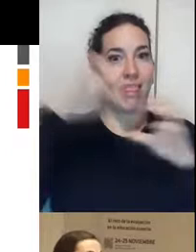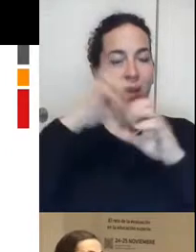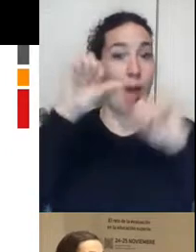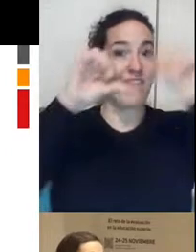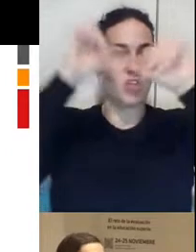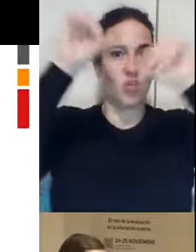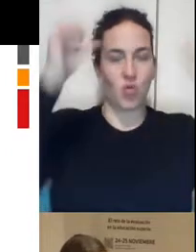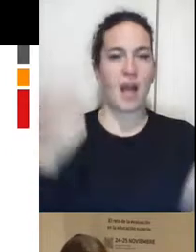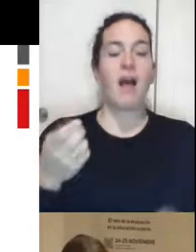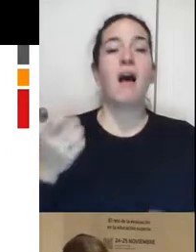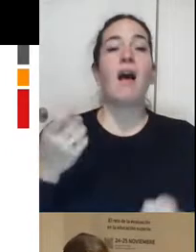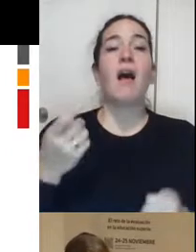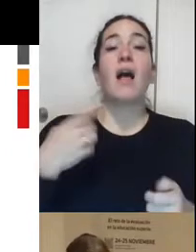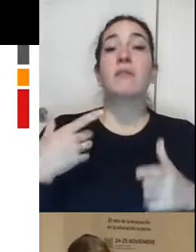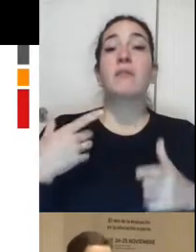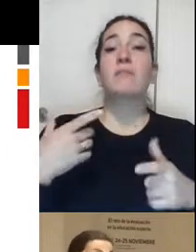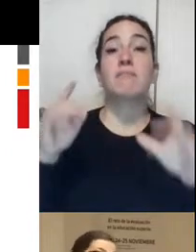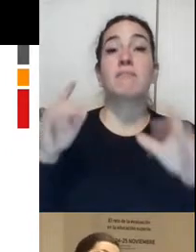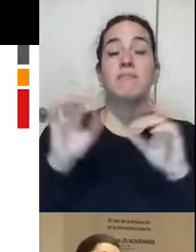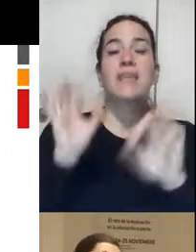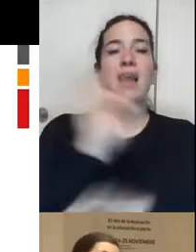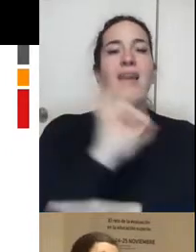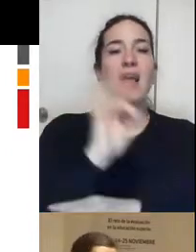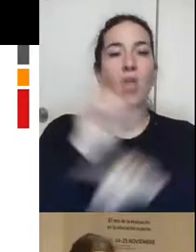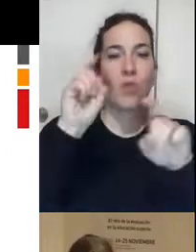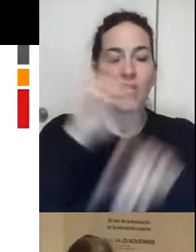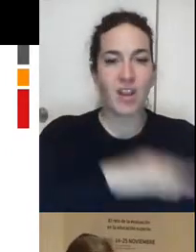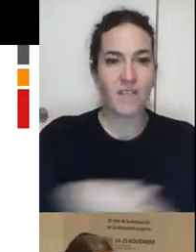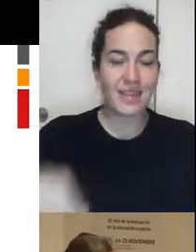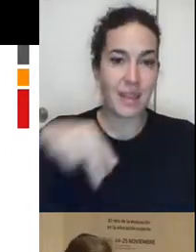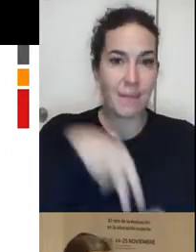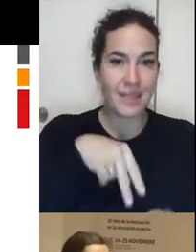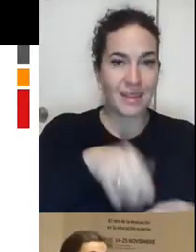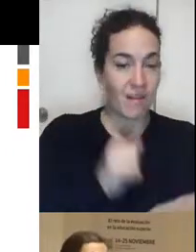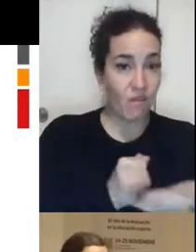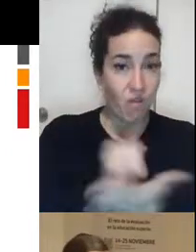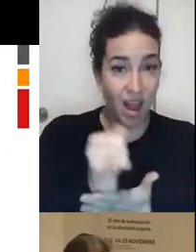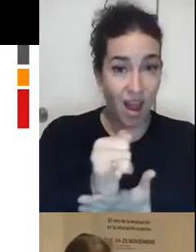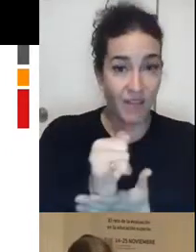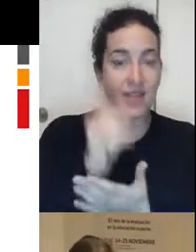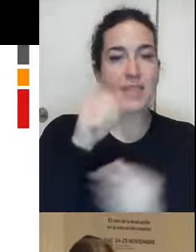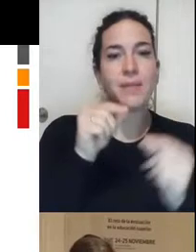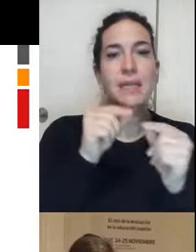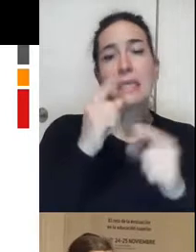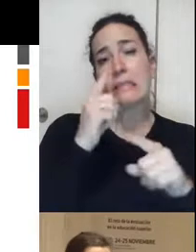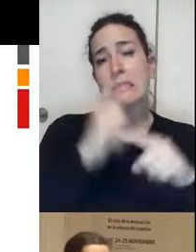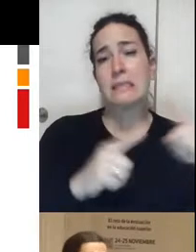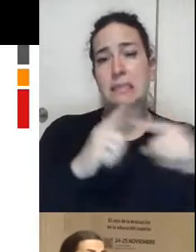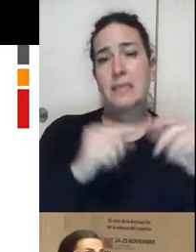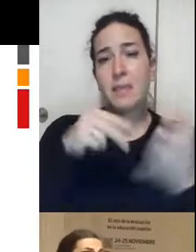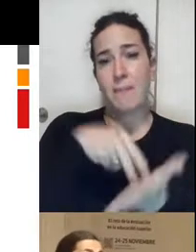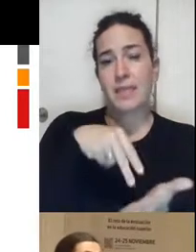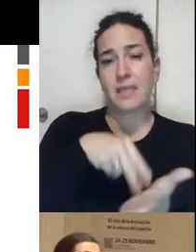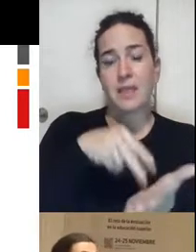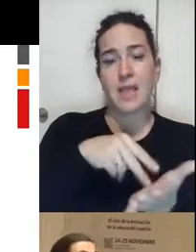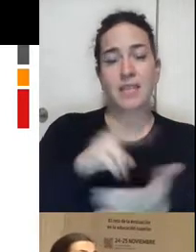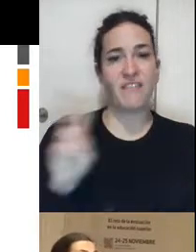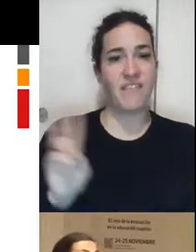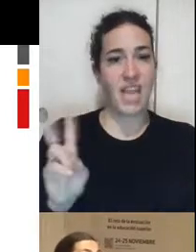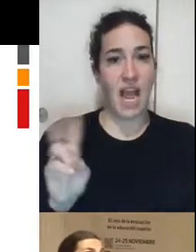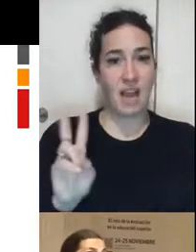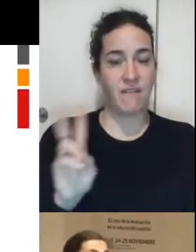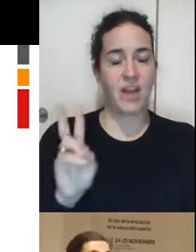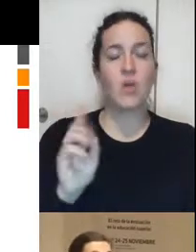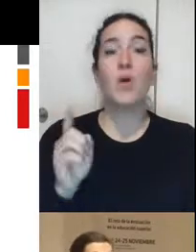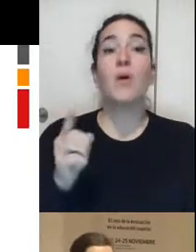con los estudiantes del grado en educación infantil presenciales de Fuenlabrada y con los semipresenciales de Vicálvaro y estuvo relacionada con